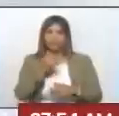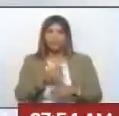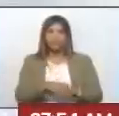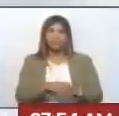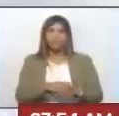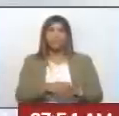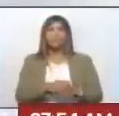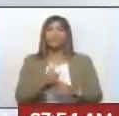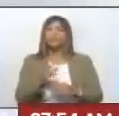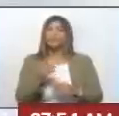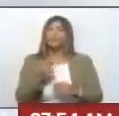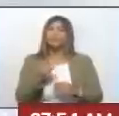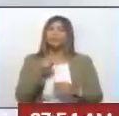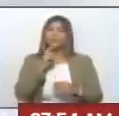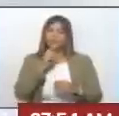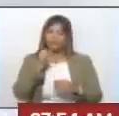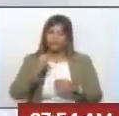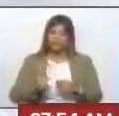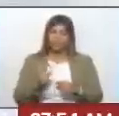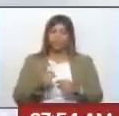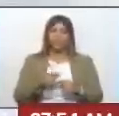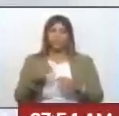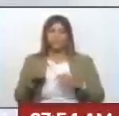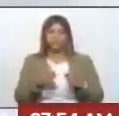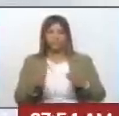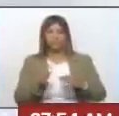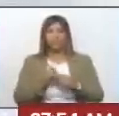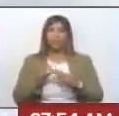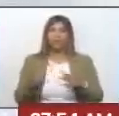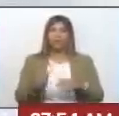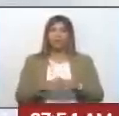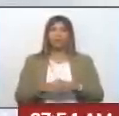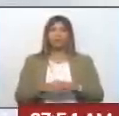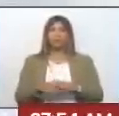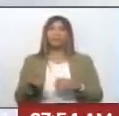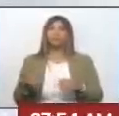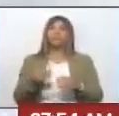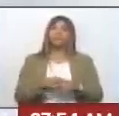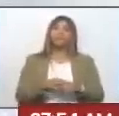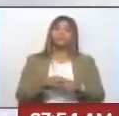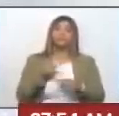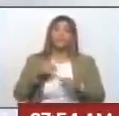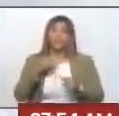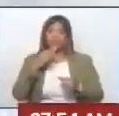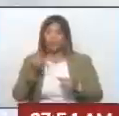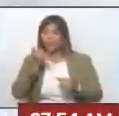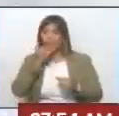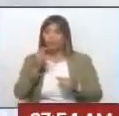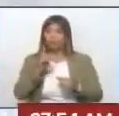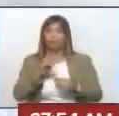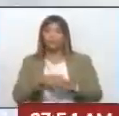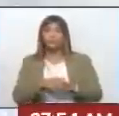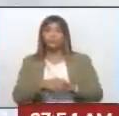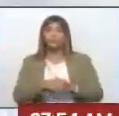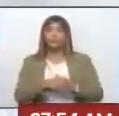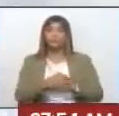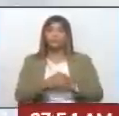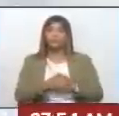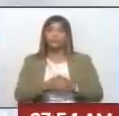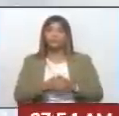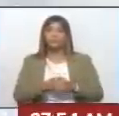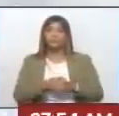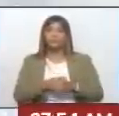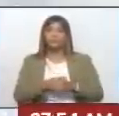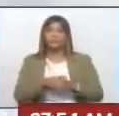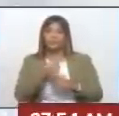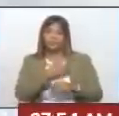pulso infinitamente firme, una conducción clara, una interpretación inequívoca de los momentos estratégicos